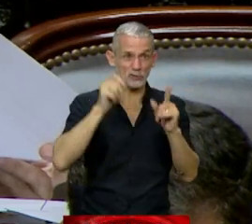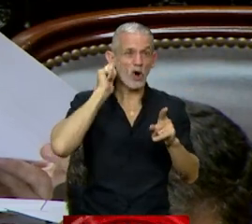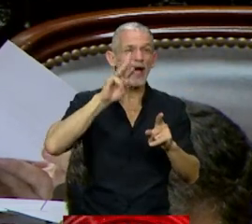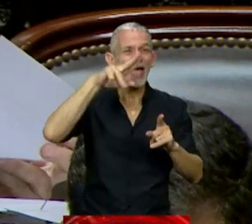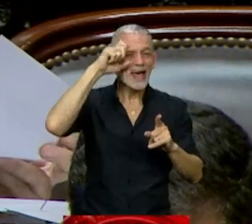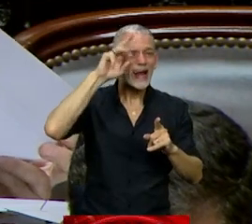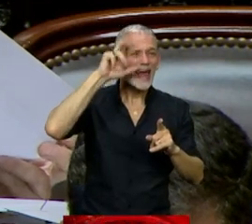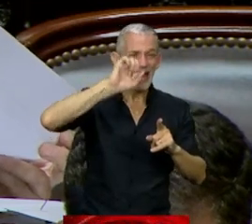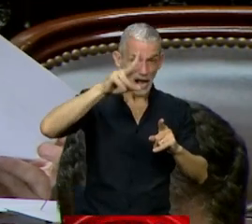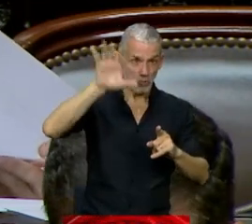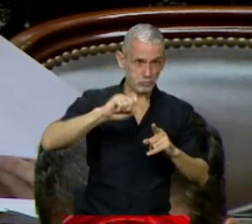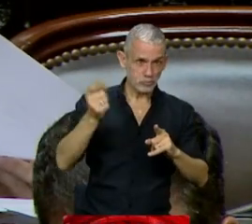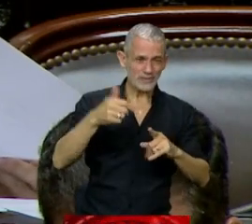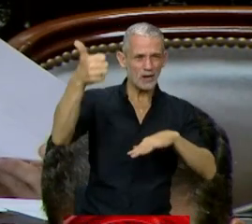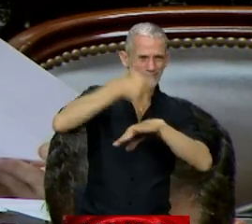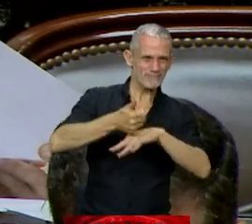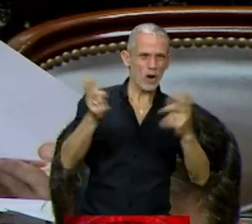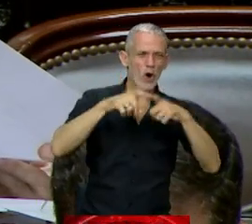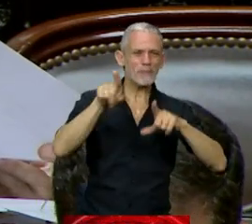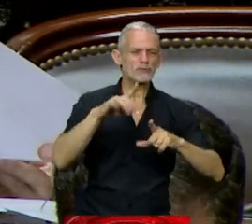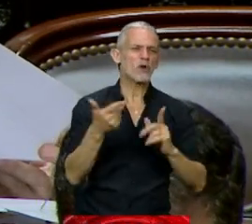trajo a la Comisión de Presupuestos, pero le cambié